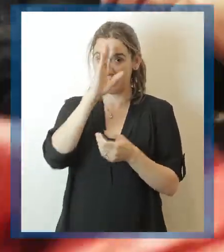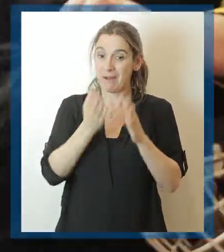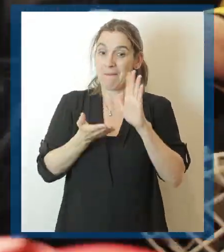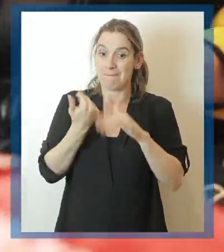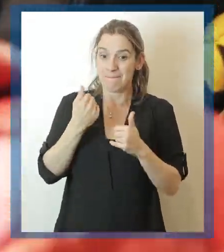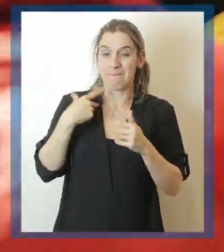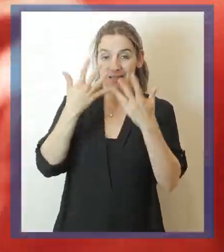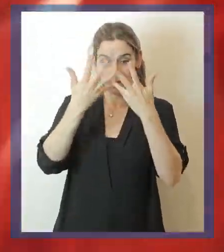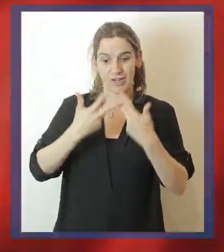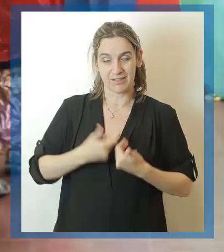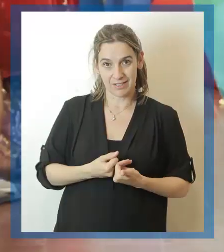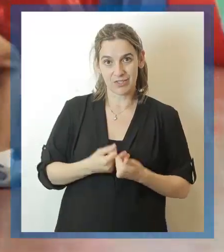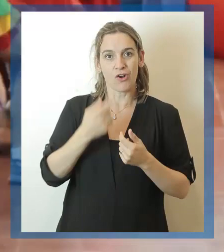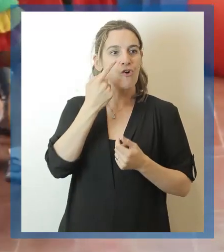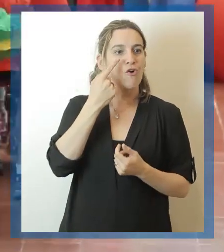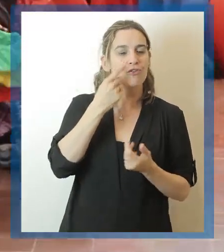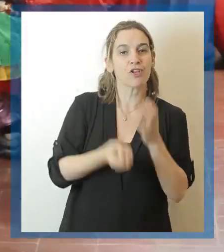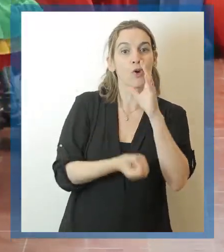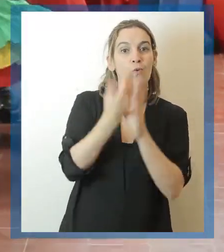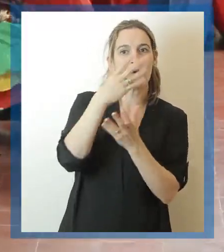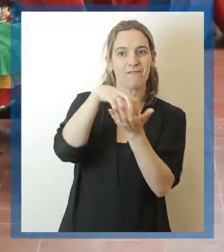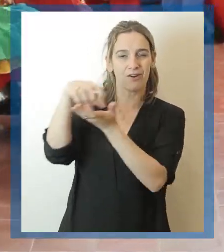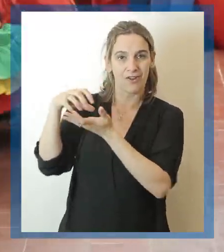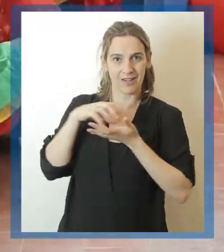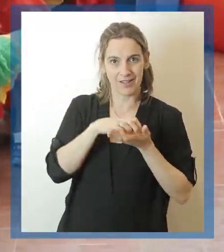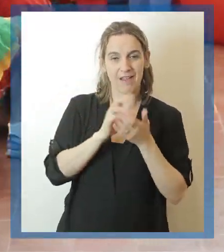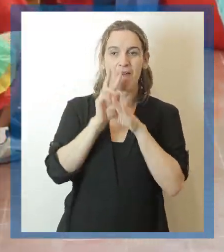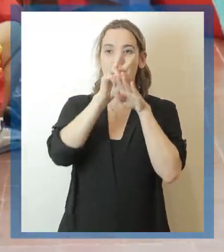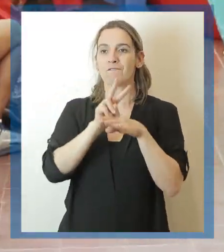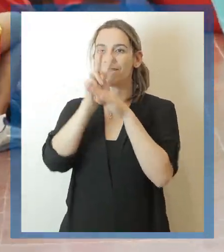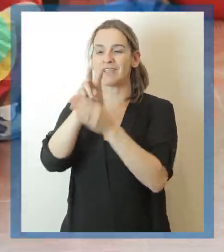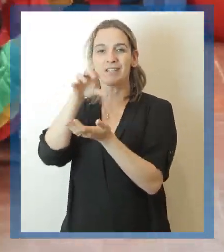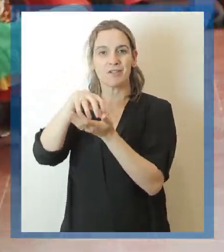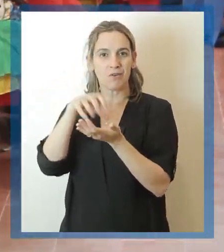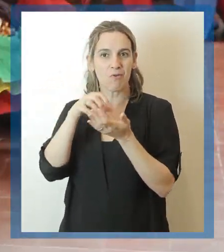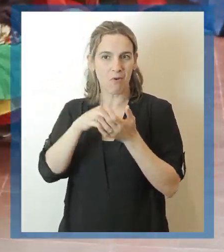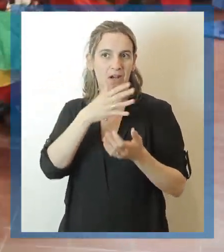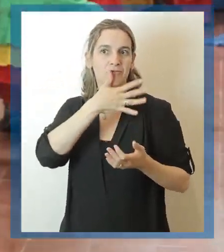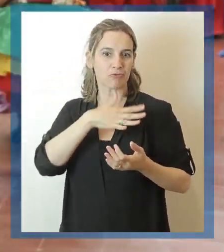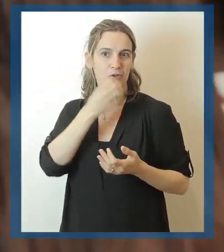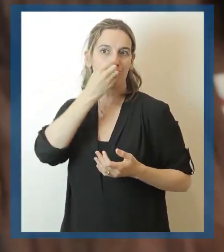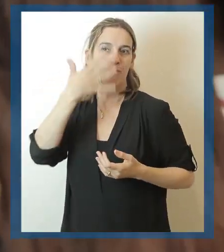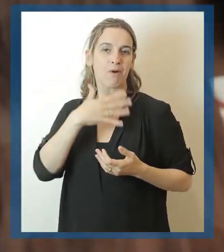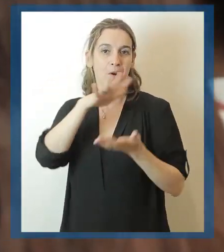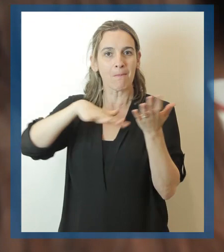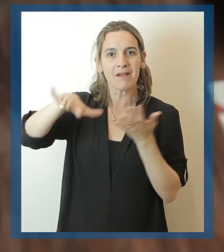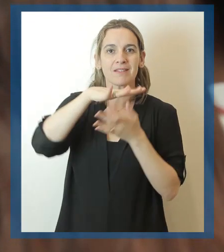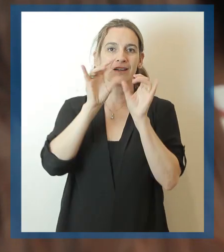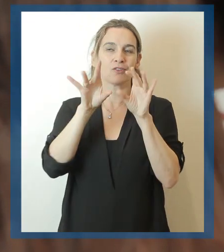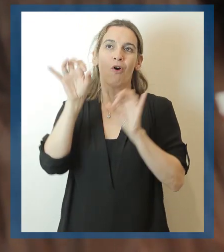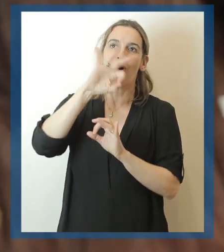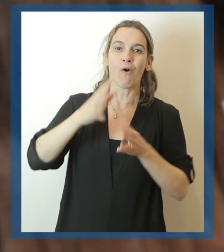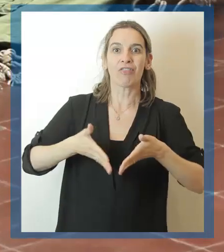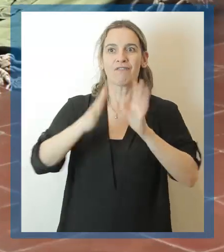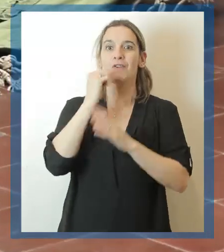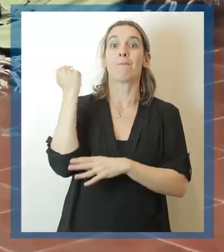el viaje que tiene como cometido, además del aprendizaje que implica la organización, conocer nuevas localidades, visitar